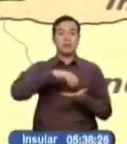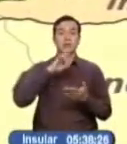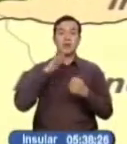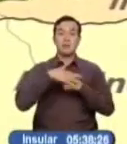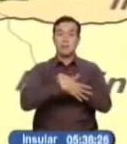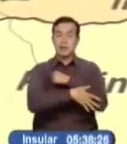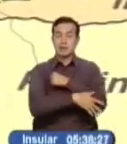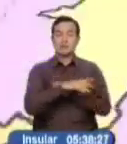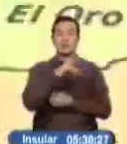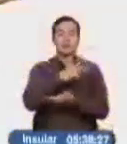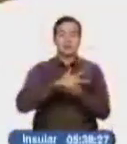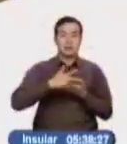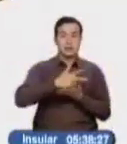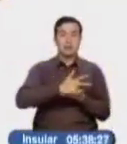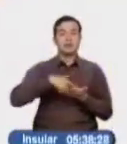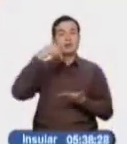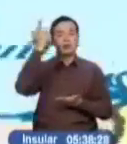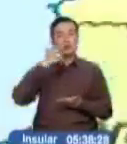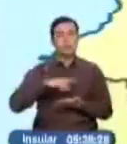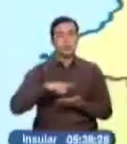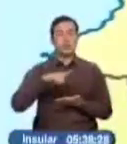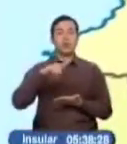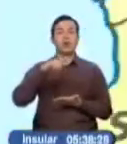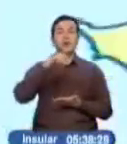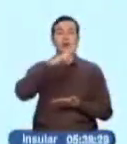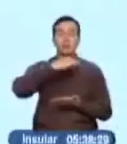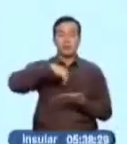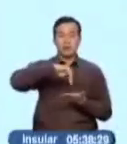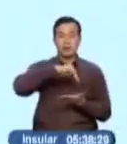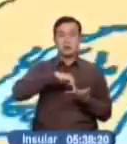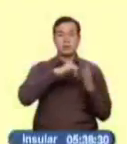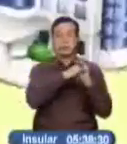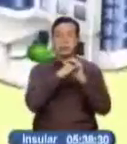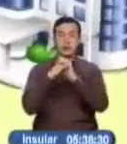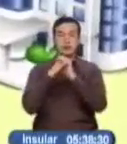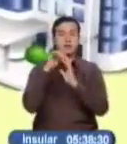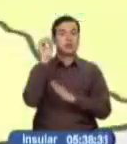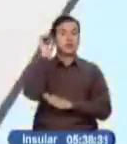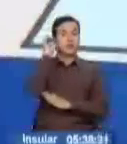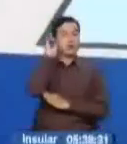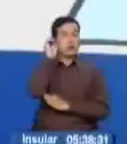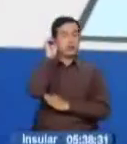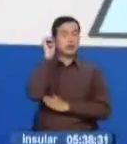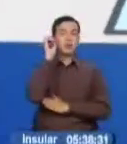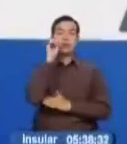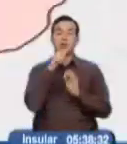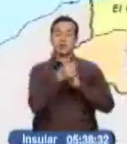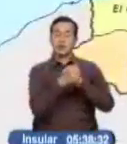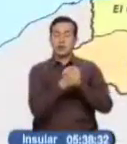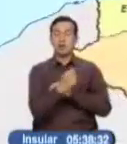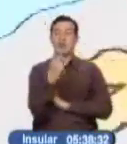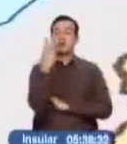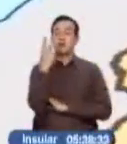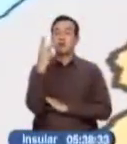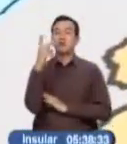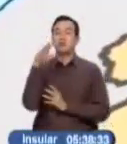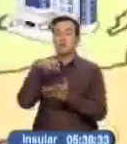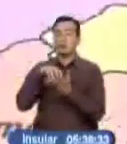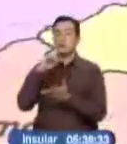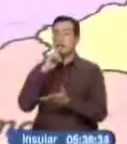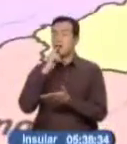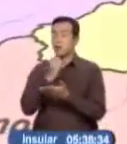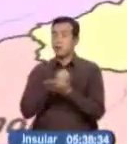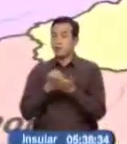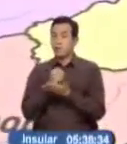carchi loja manabí santa elena orellana y galápagos y 2 en las provincias de el